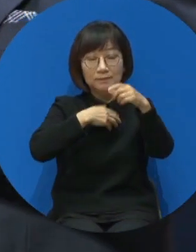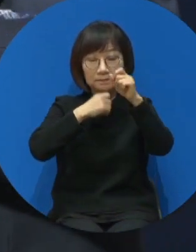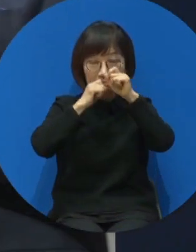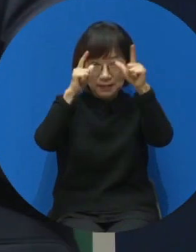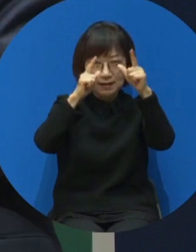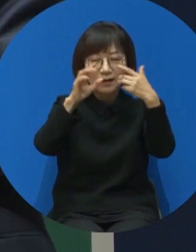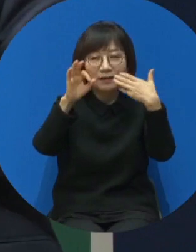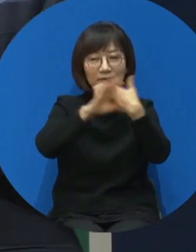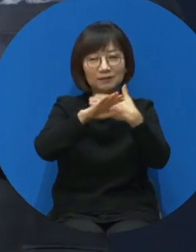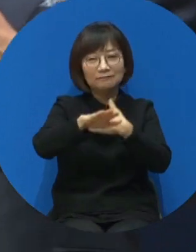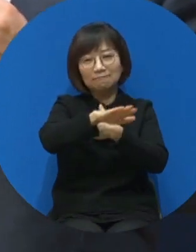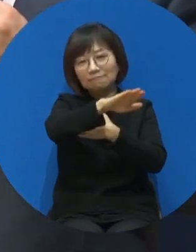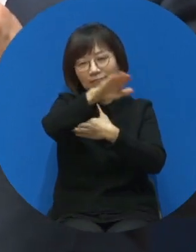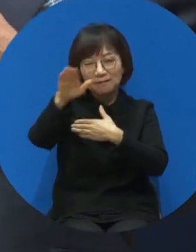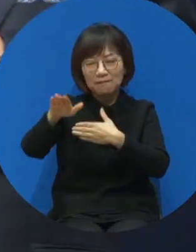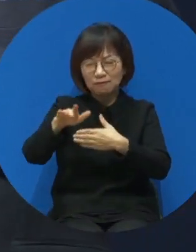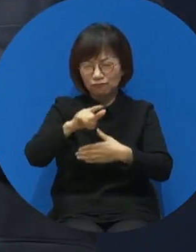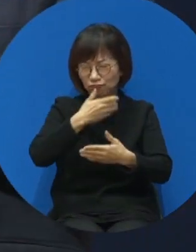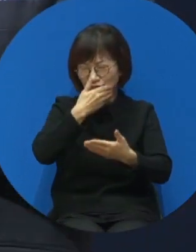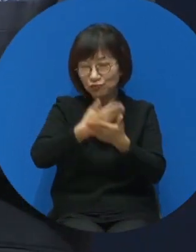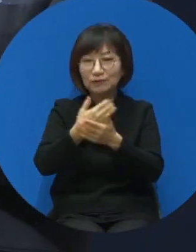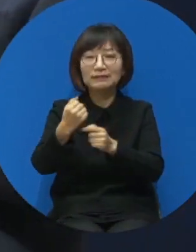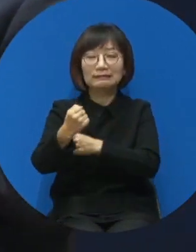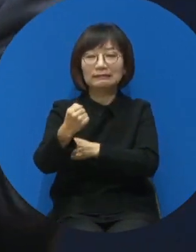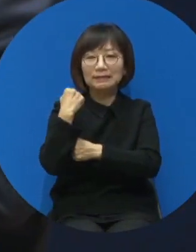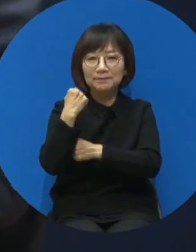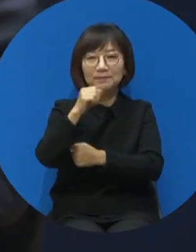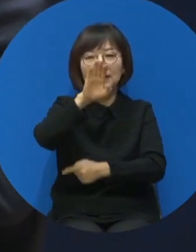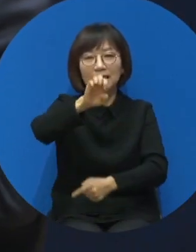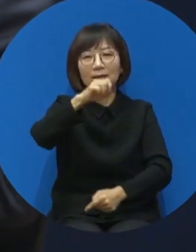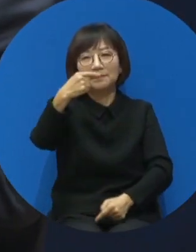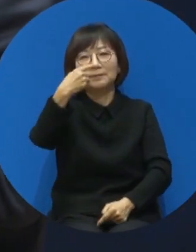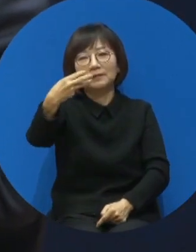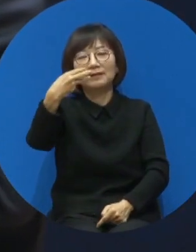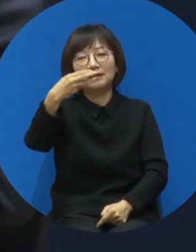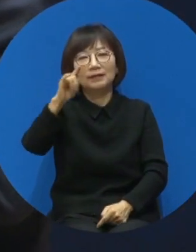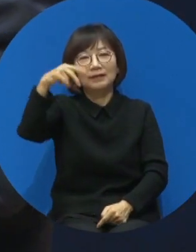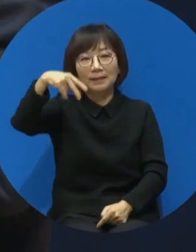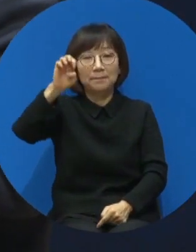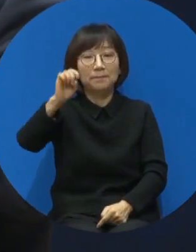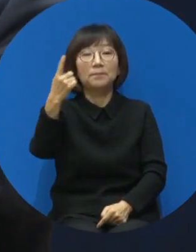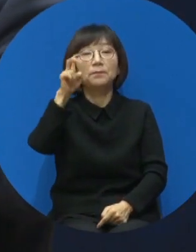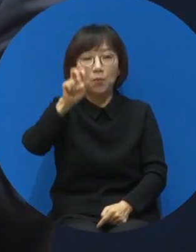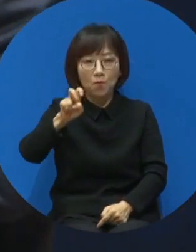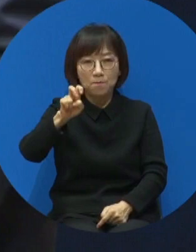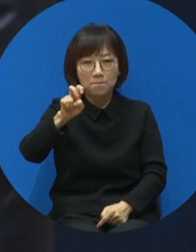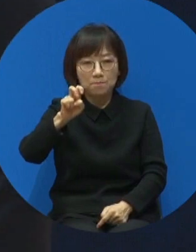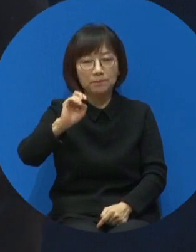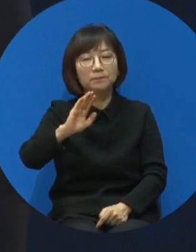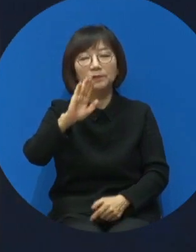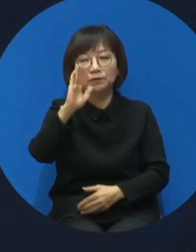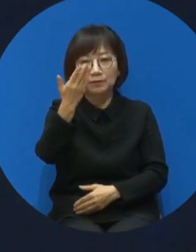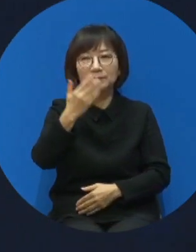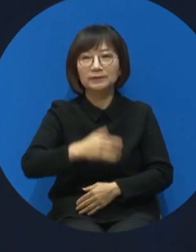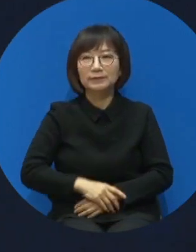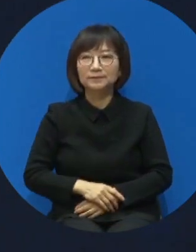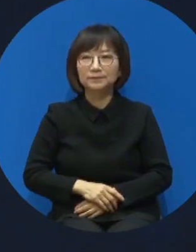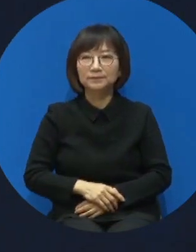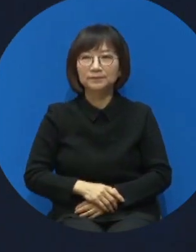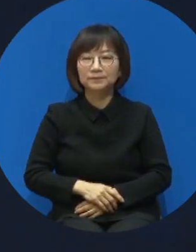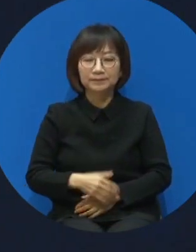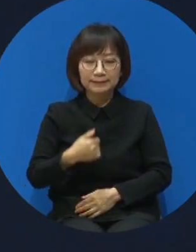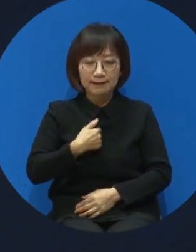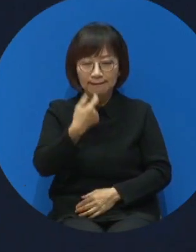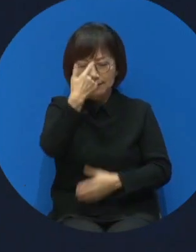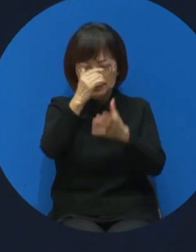quiere decir que si conocen la oración esta oración será su plataforma si es verdad o no y quieran